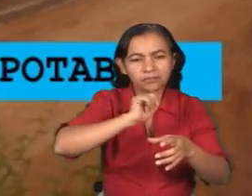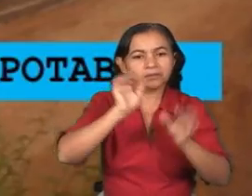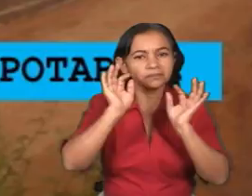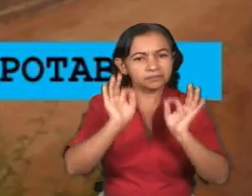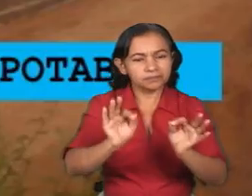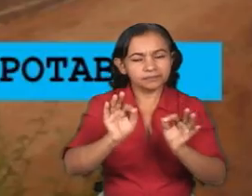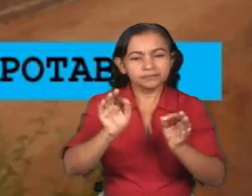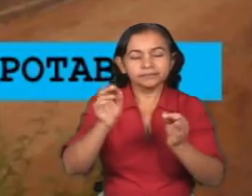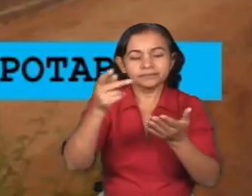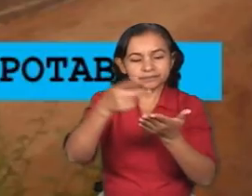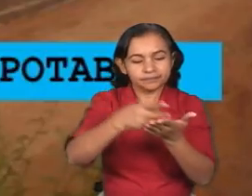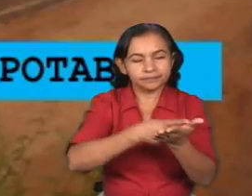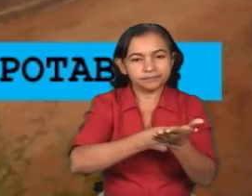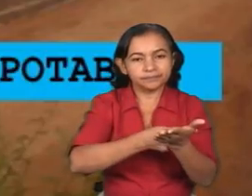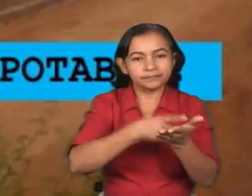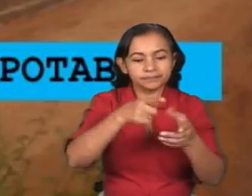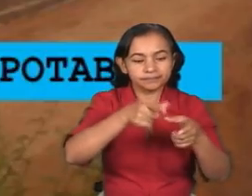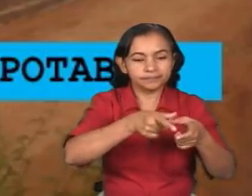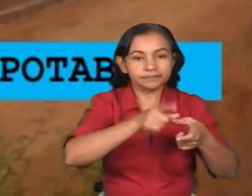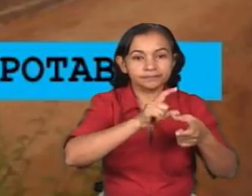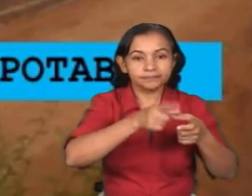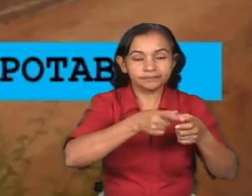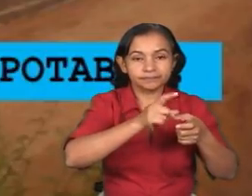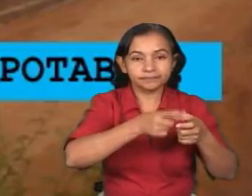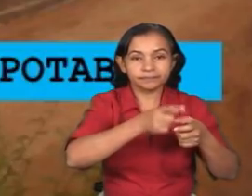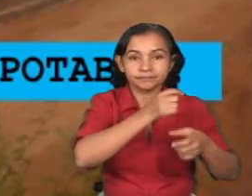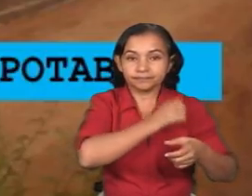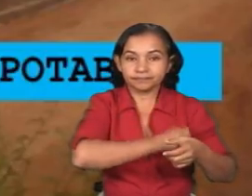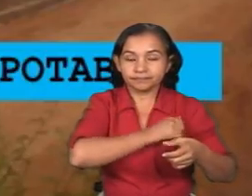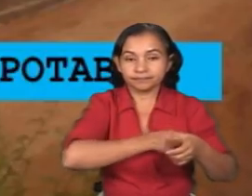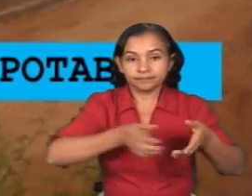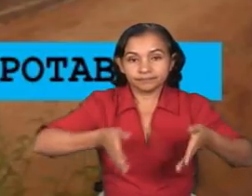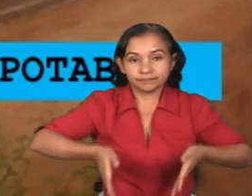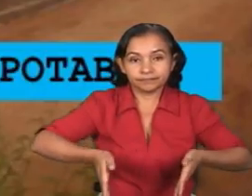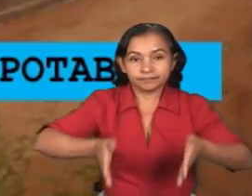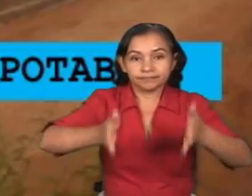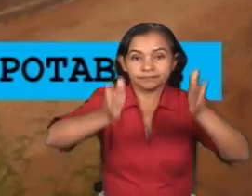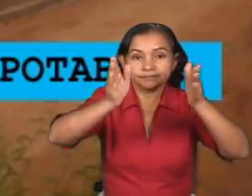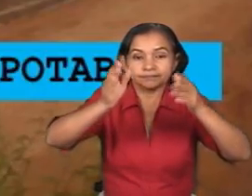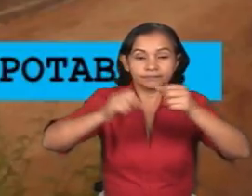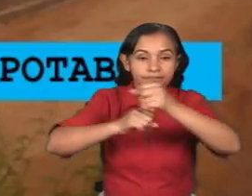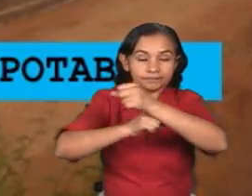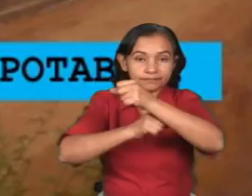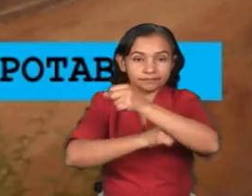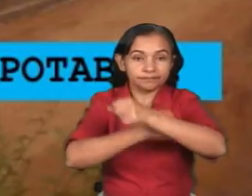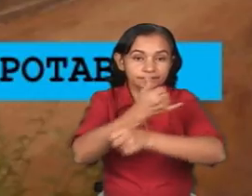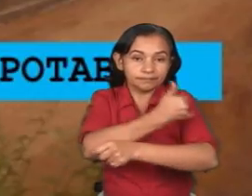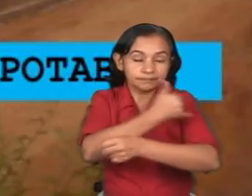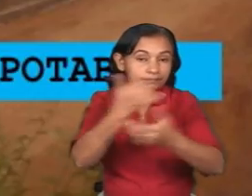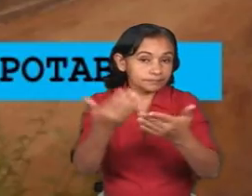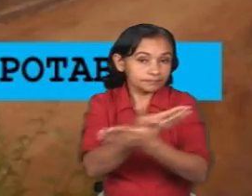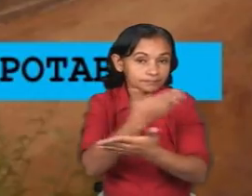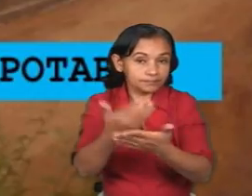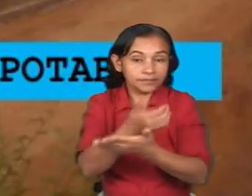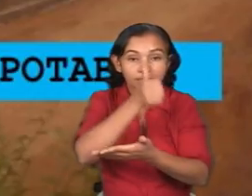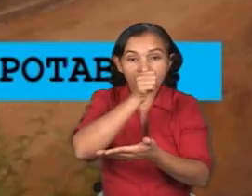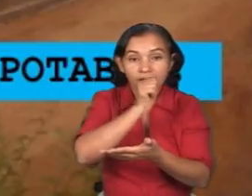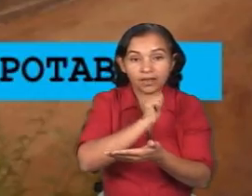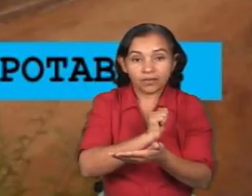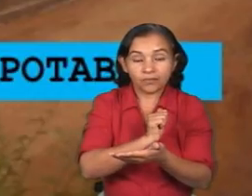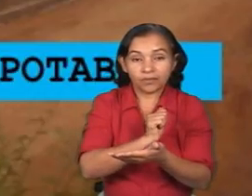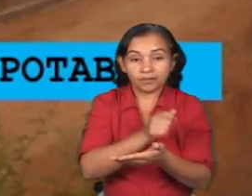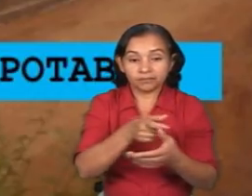el proyecto del alcantarillado sanitario. ¿Te imaginas vos Bluefield con la carretera, con el puerto, con el hospital nuevo, con un sistema de agua potable 24